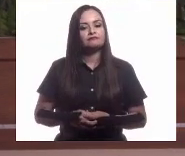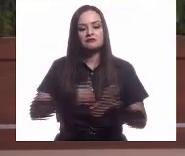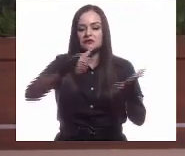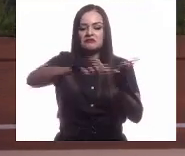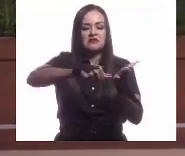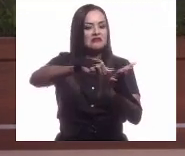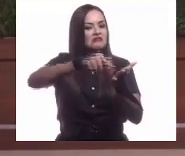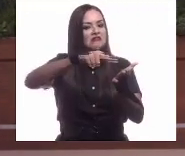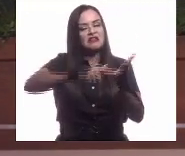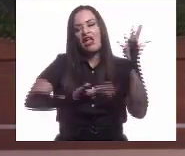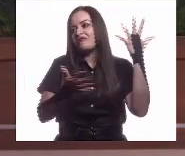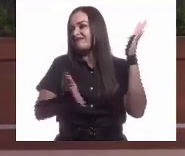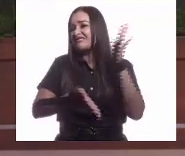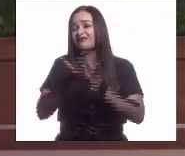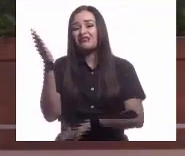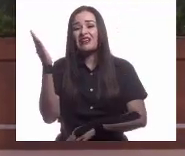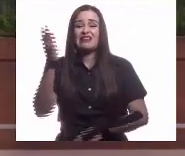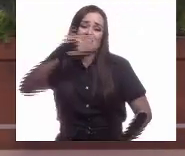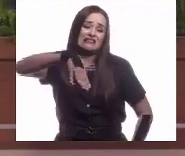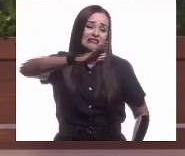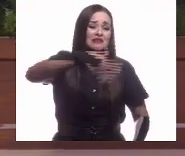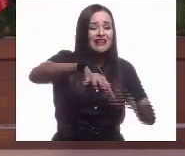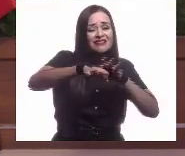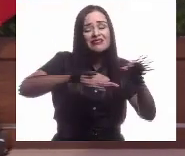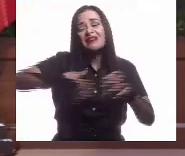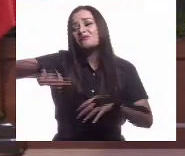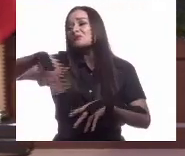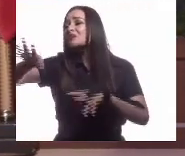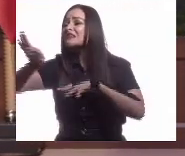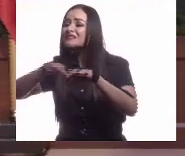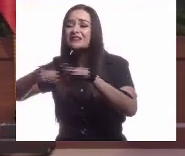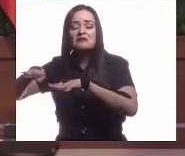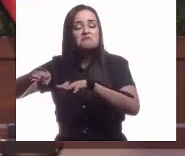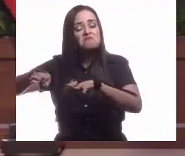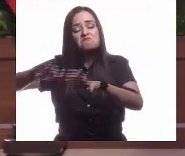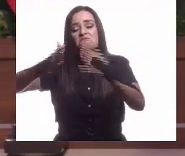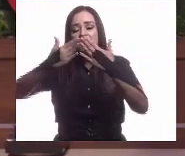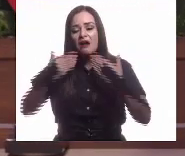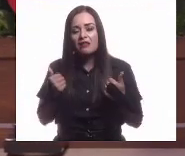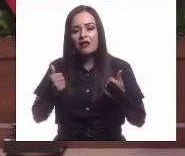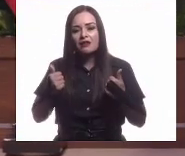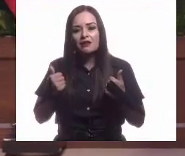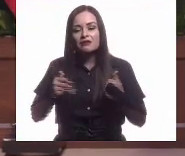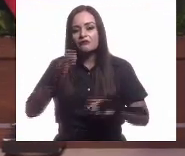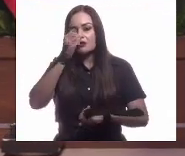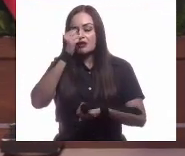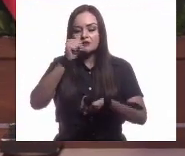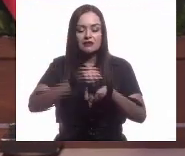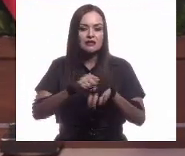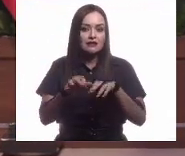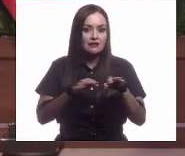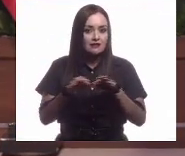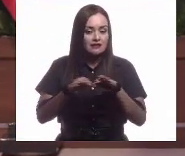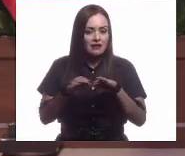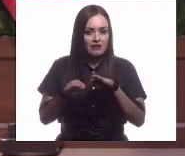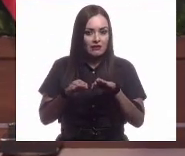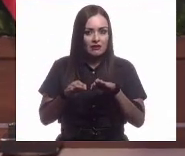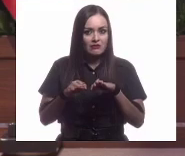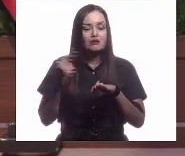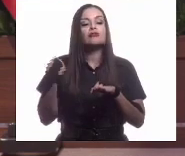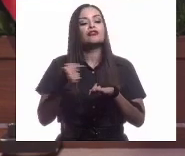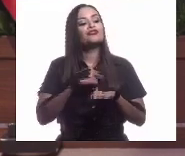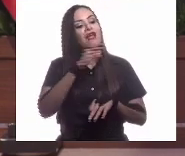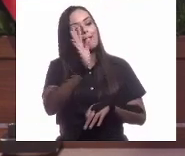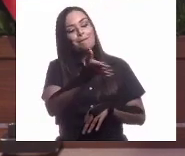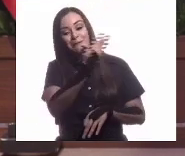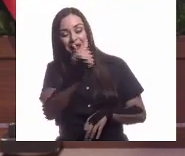registro, le buscó por muchos lados, no encontró. Se acercó a la Secretaría del Trabajo, lo llevamos a una feria